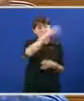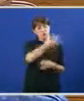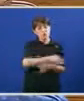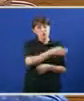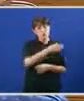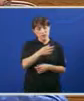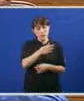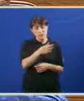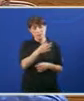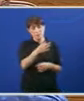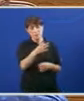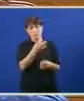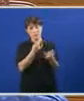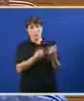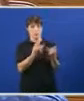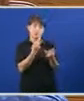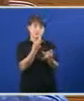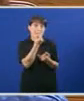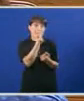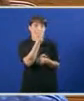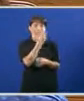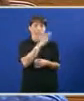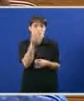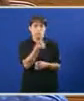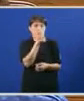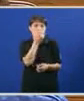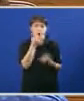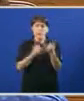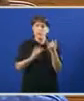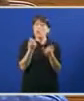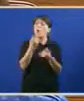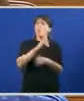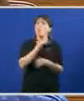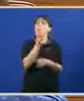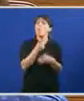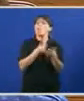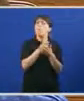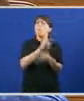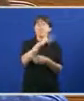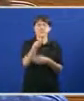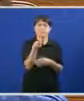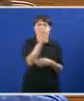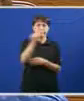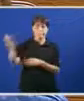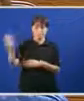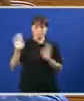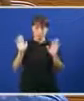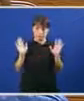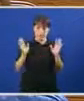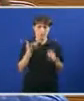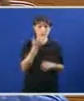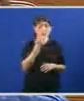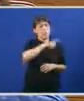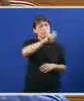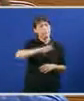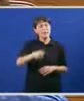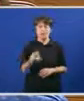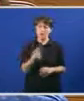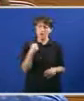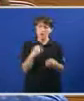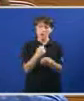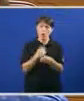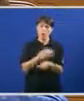ingresos netos mensuais, prorrateando as pagas extras, por suposto. Tamén podemos falar dos que ainda traballan. Nos dous